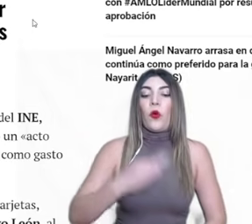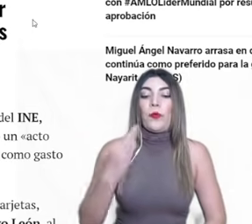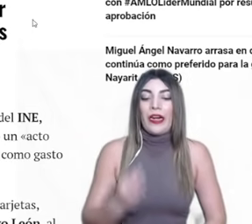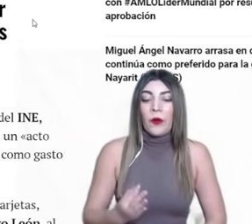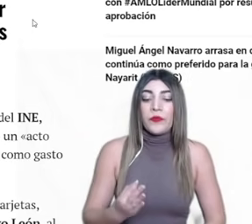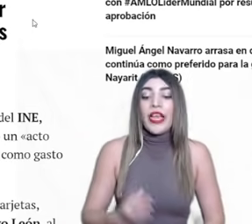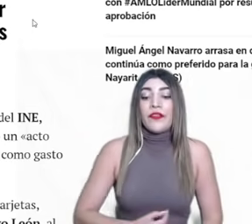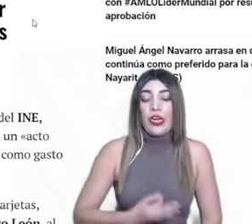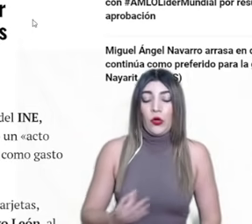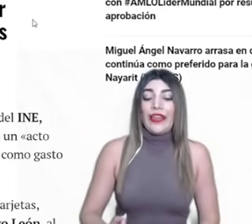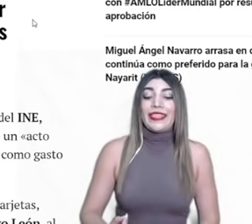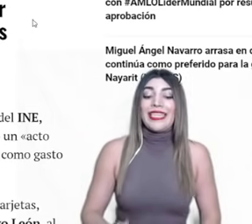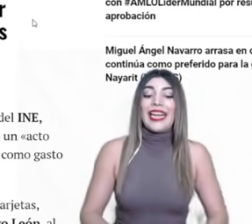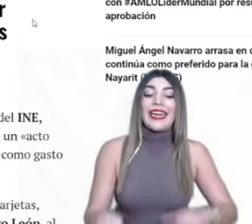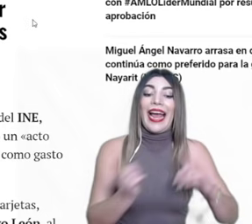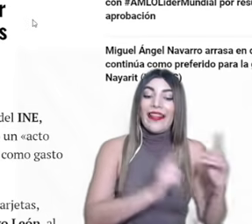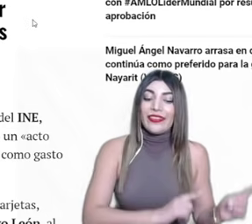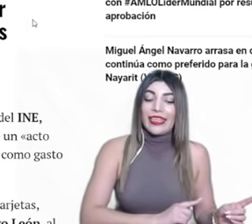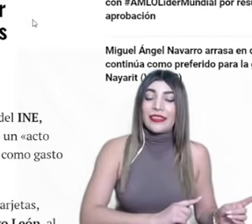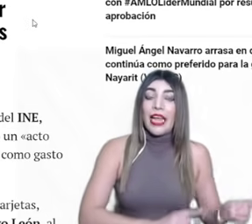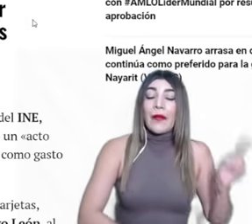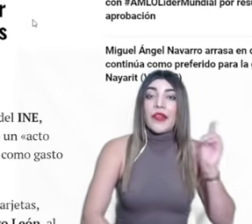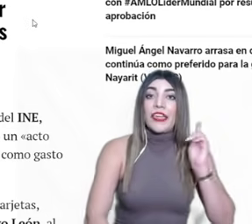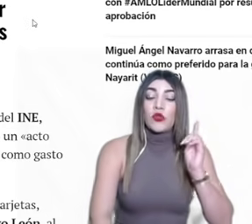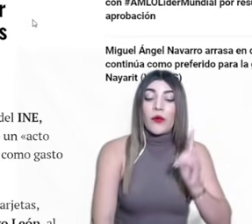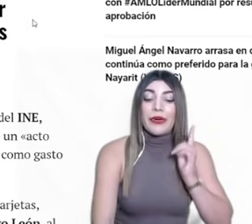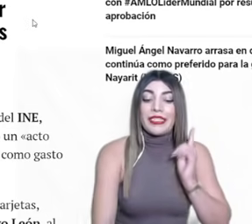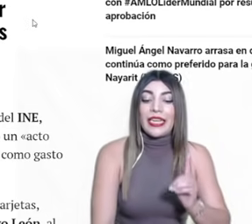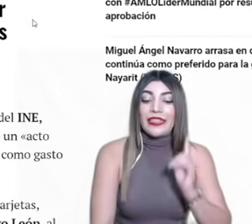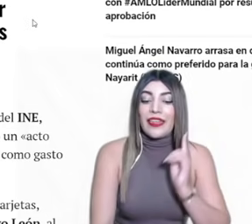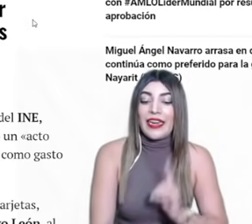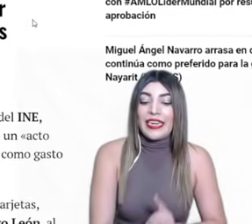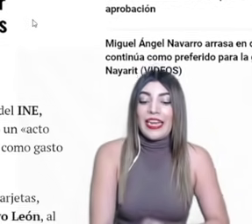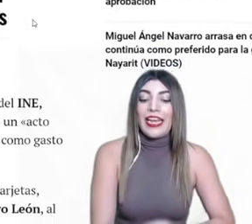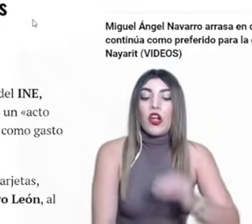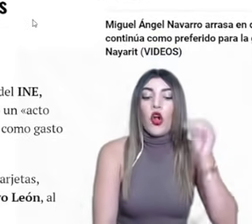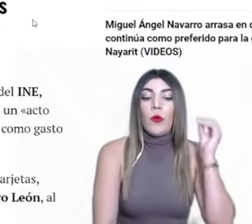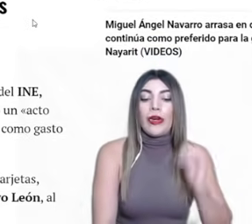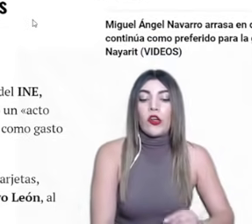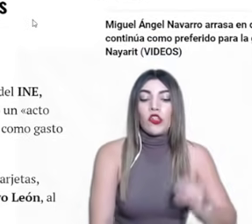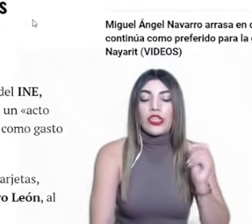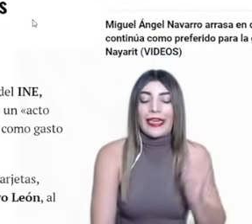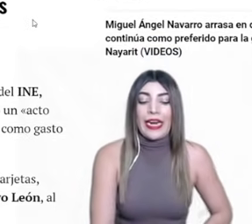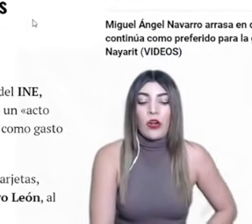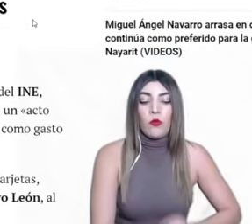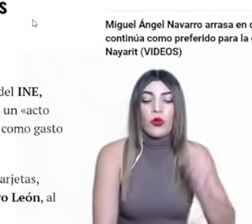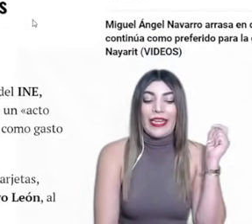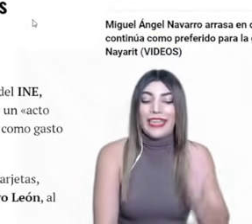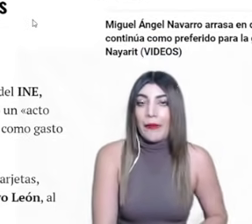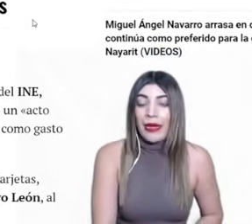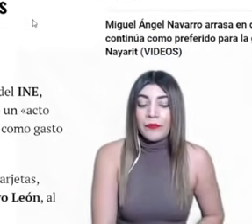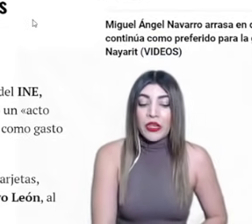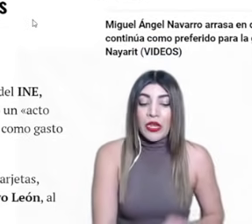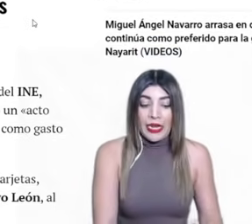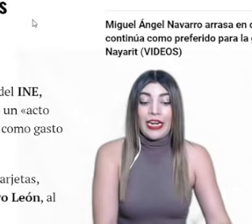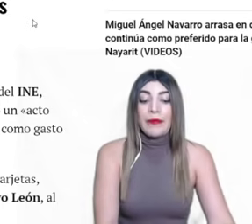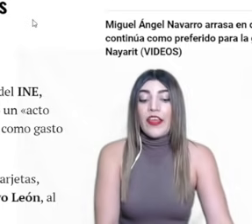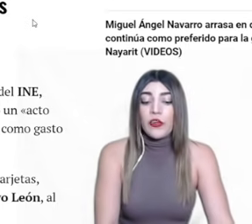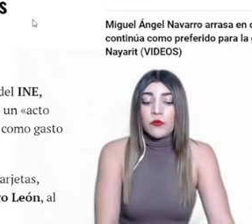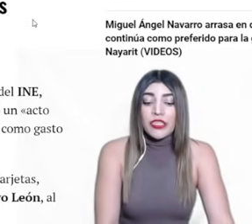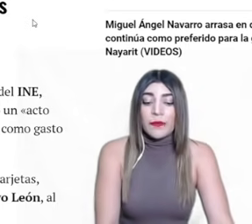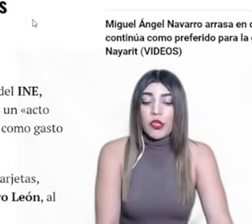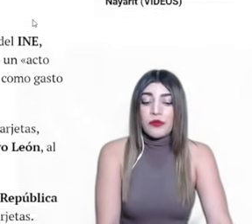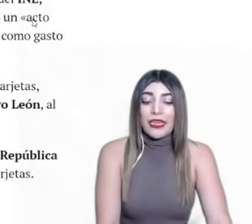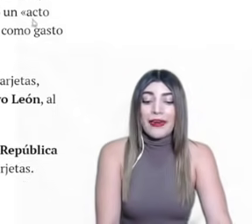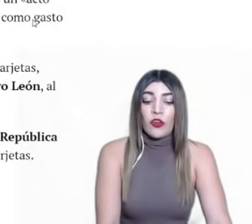se recuperó de lo que decían antes, tanto el presidente del INE como el consejero Murayama. En el